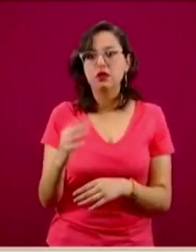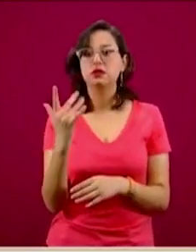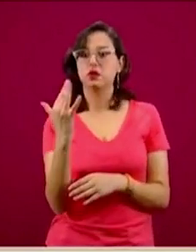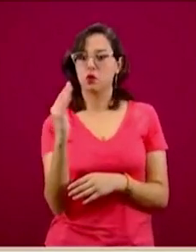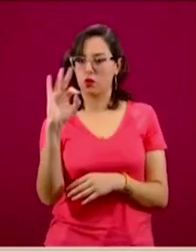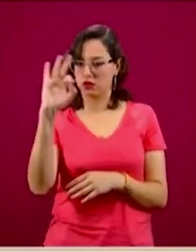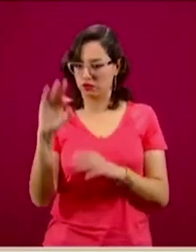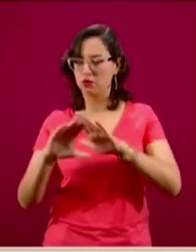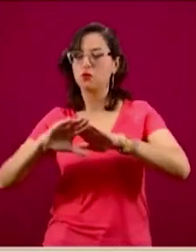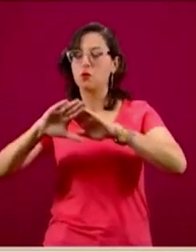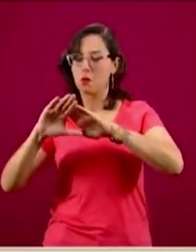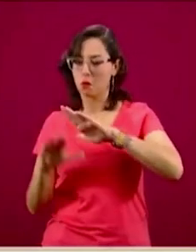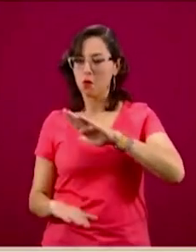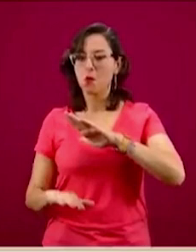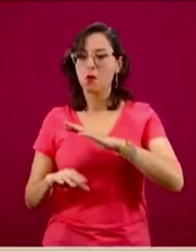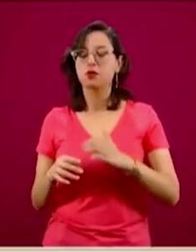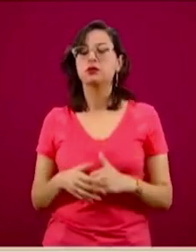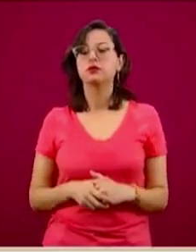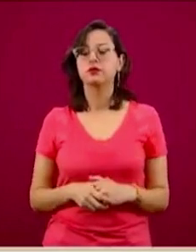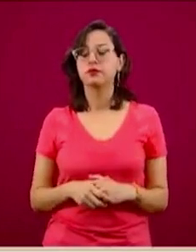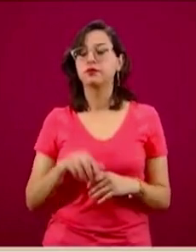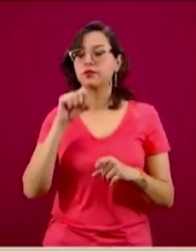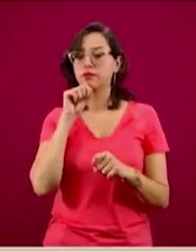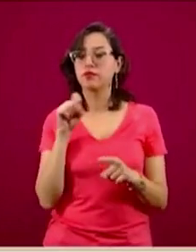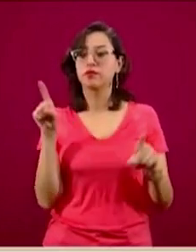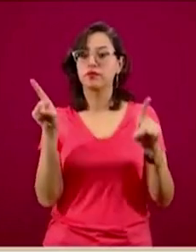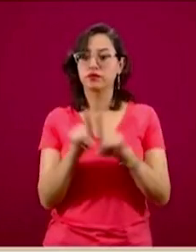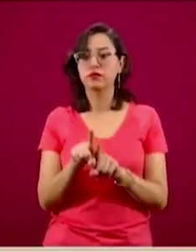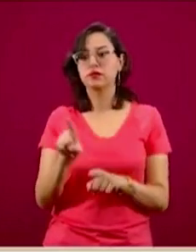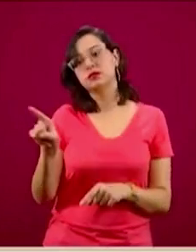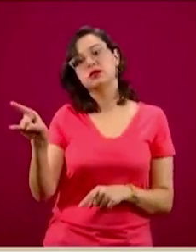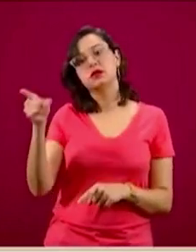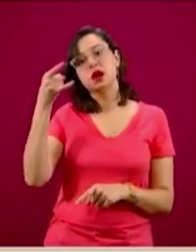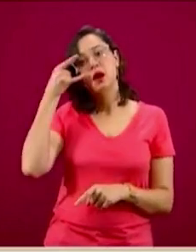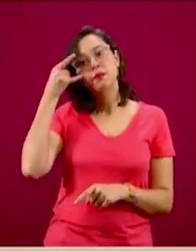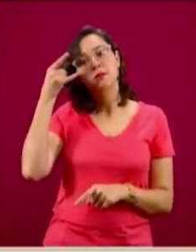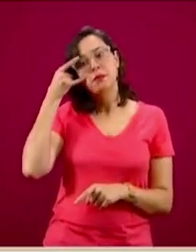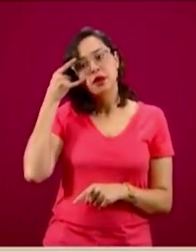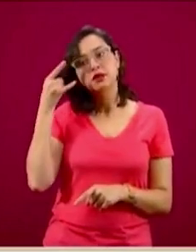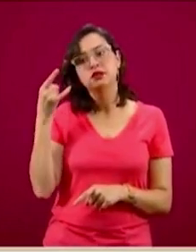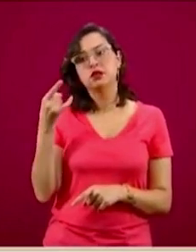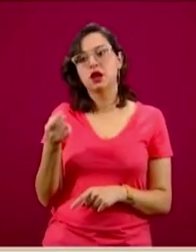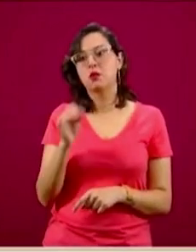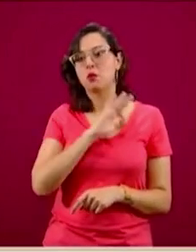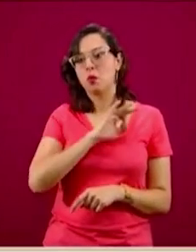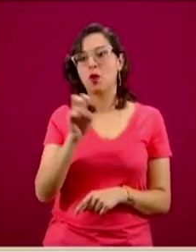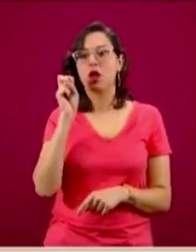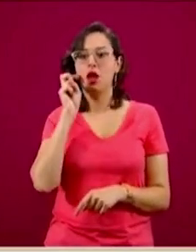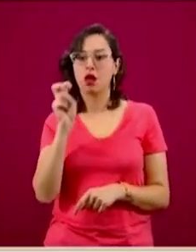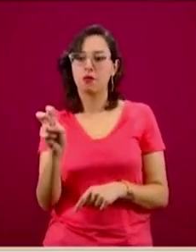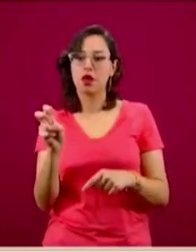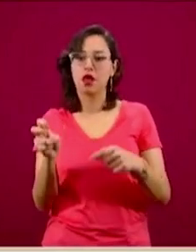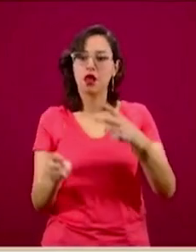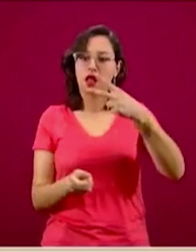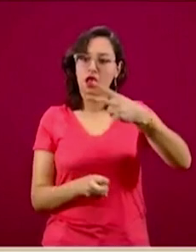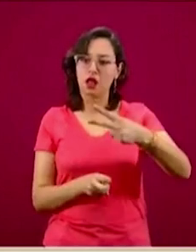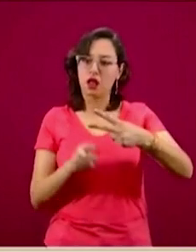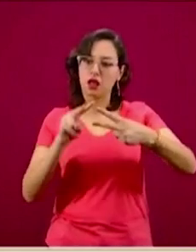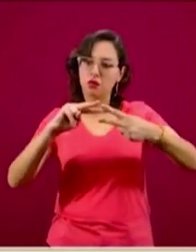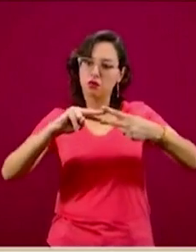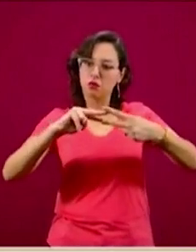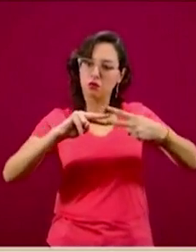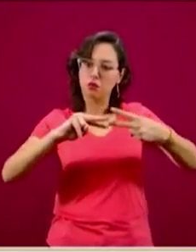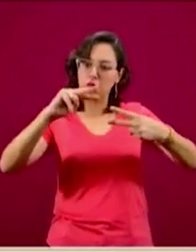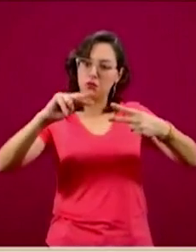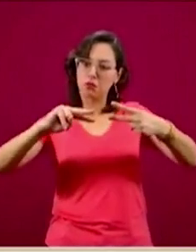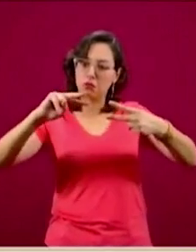del 50 por ciento al igual que campeche que como pueden ver las dos líneas van bastante de la